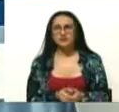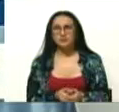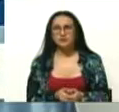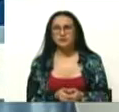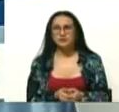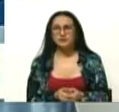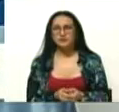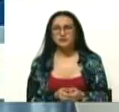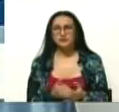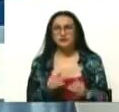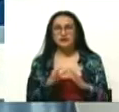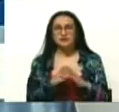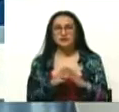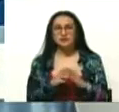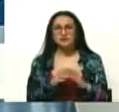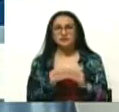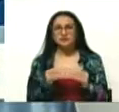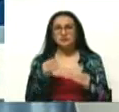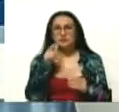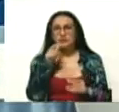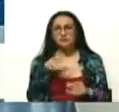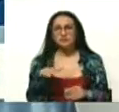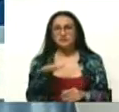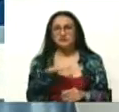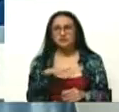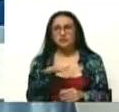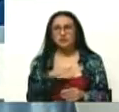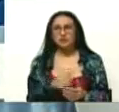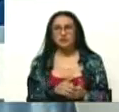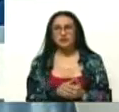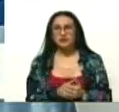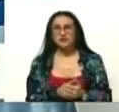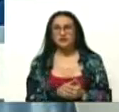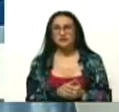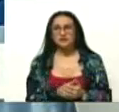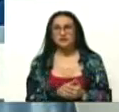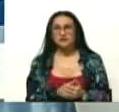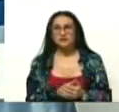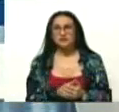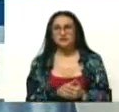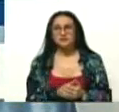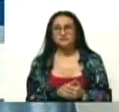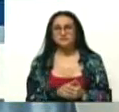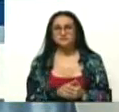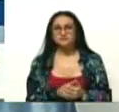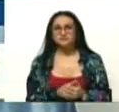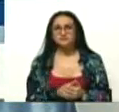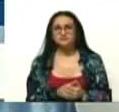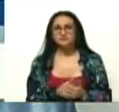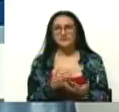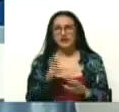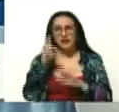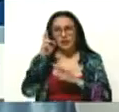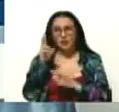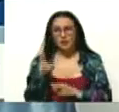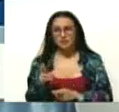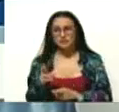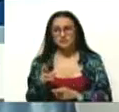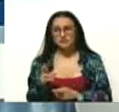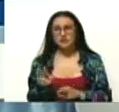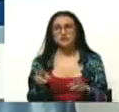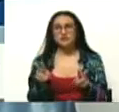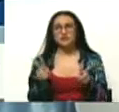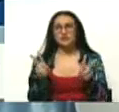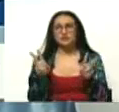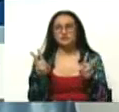junto a todo nuestro personal que va a ser condecorado, al cual se le va a dar sus respectivos reconocimientos, en el